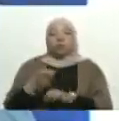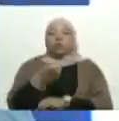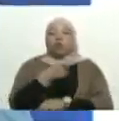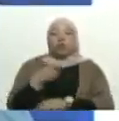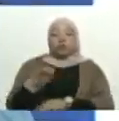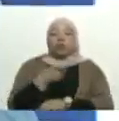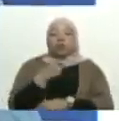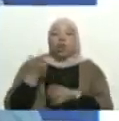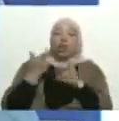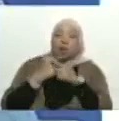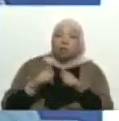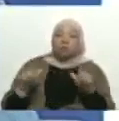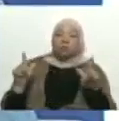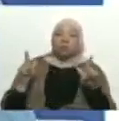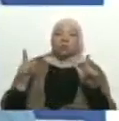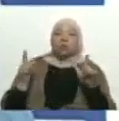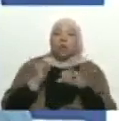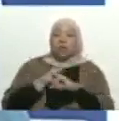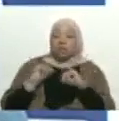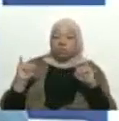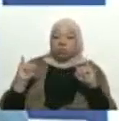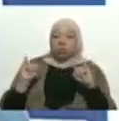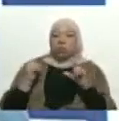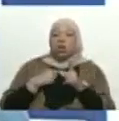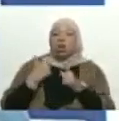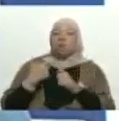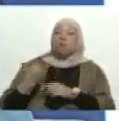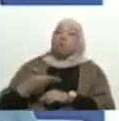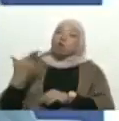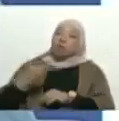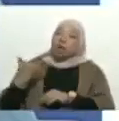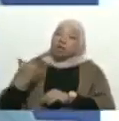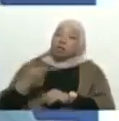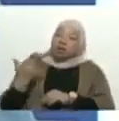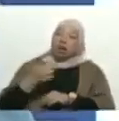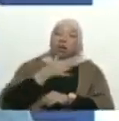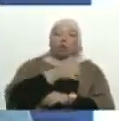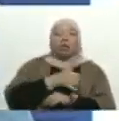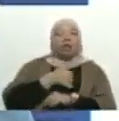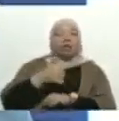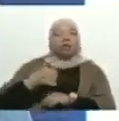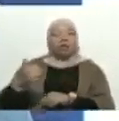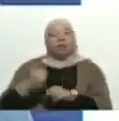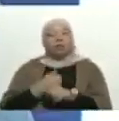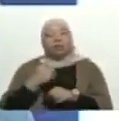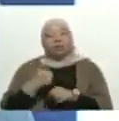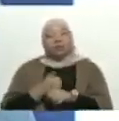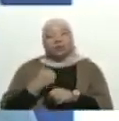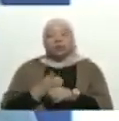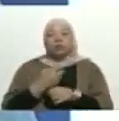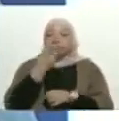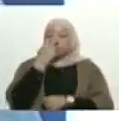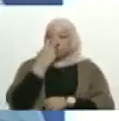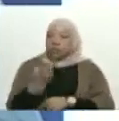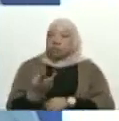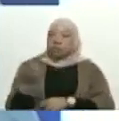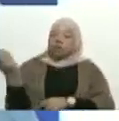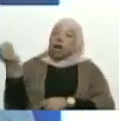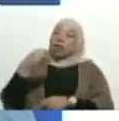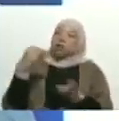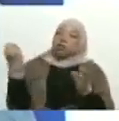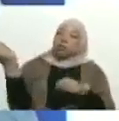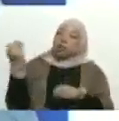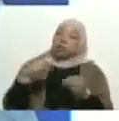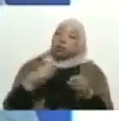buscan liberarse, la independencia. Entonces, la importancia de cada uno de estos oponentes invitados a sumarse